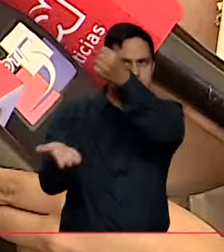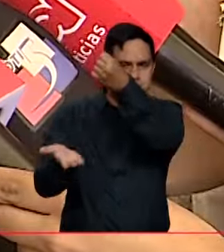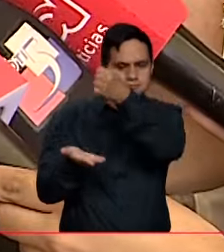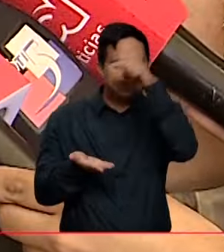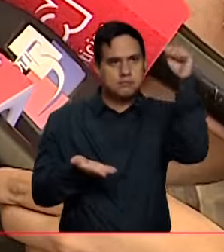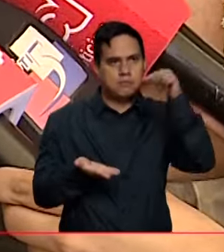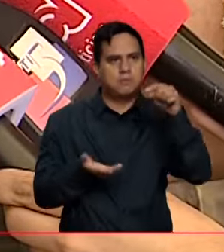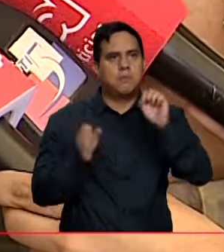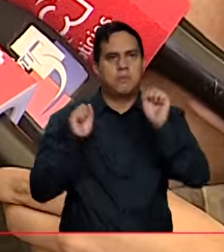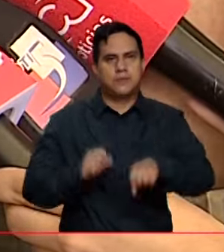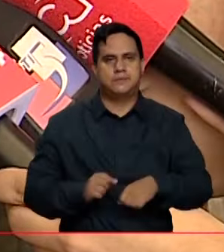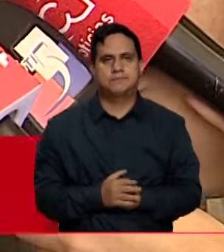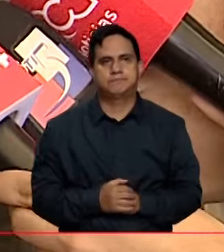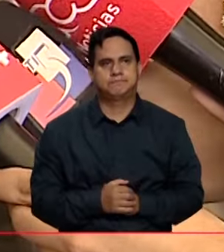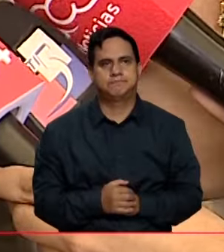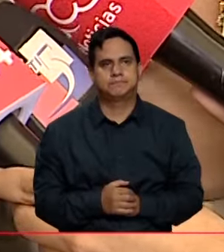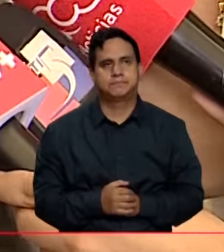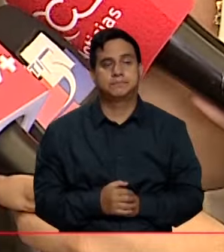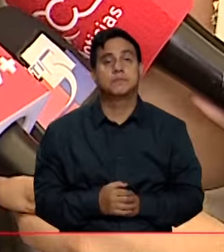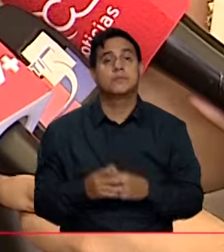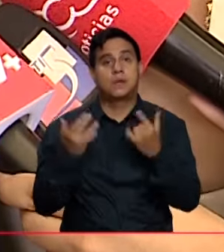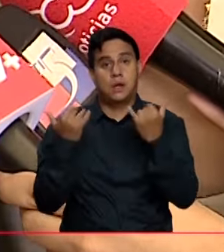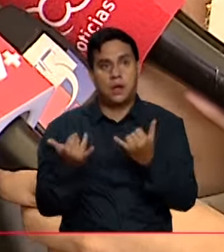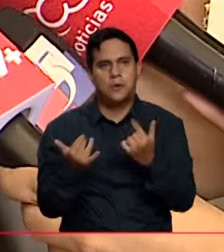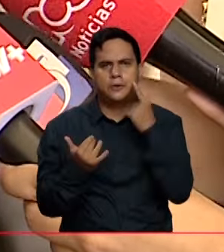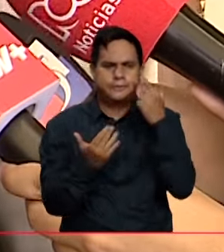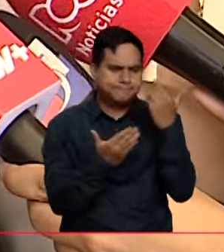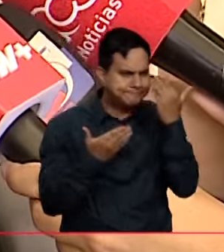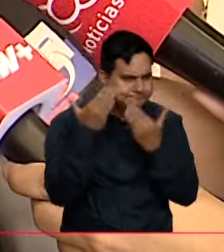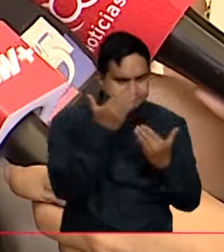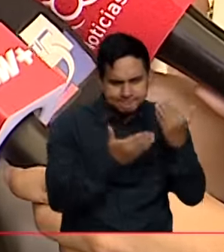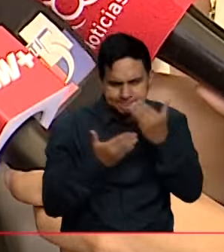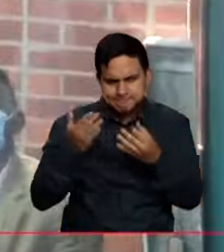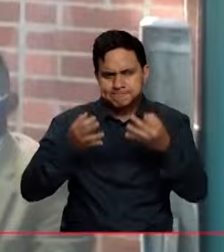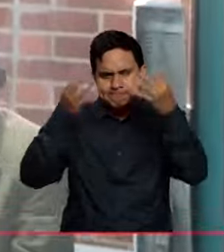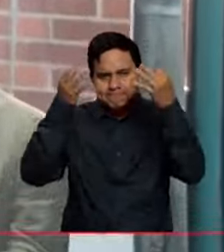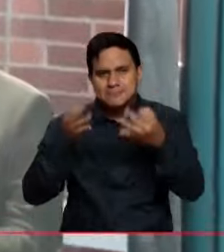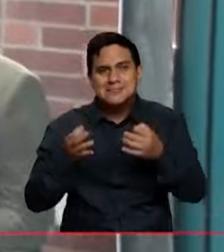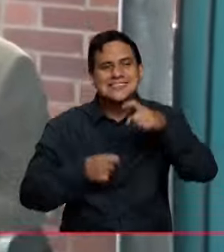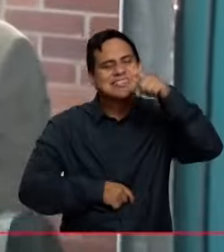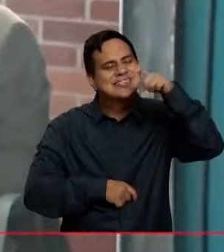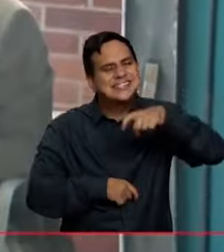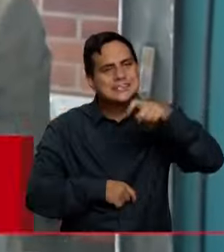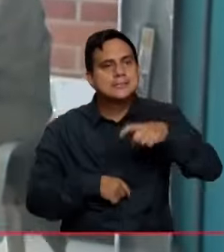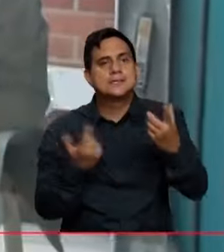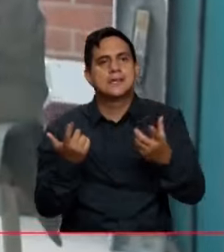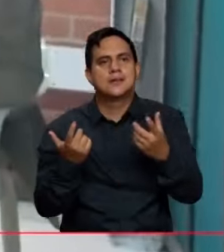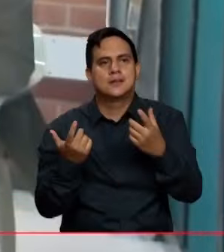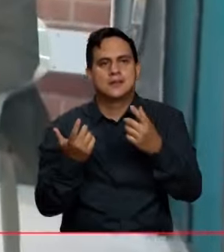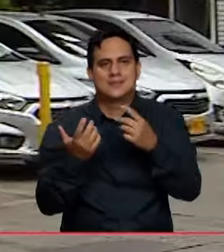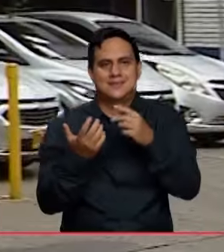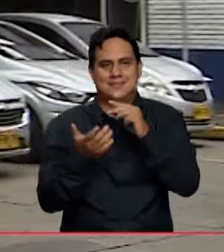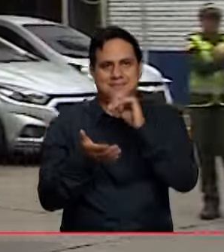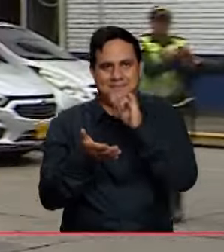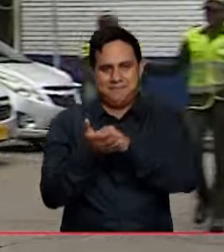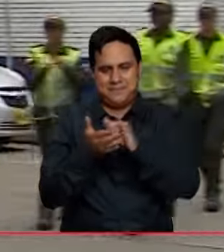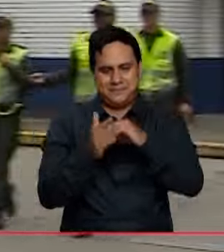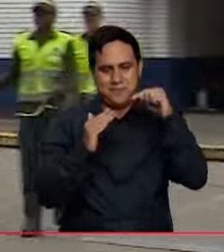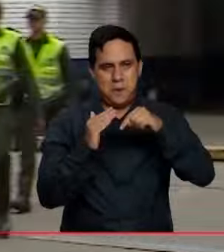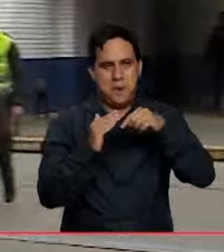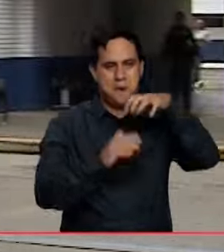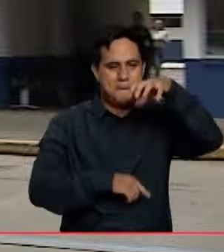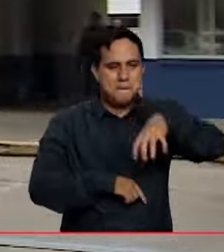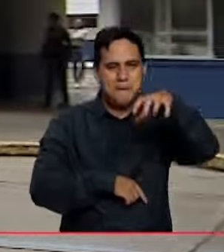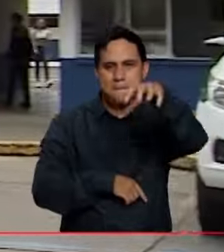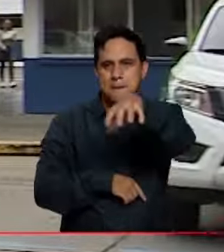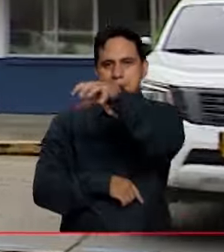En este momento estamos terminando de hacer un diagnóstico muy robusto para saber cuáles son las necesidades para las 3 casas de justicia que tenemos aquí en el distrito,